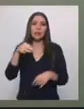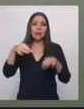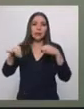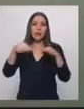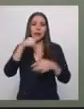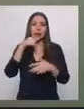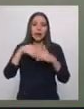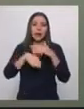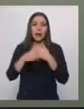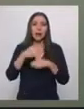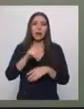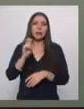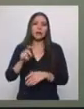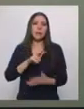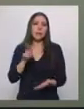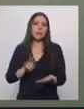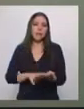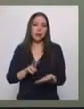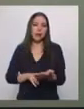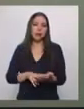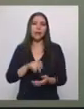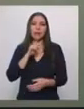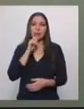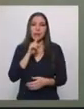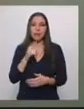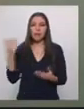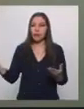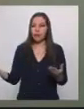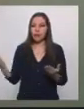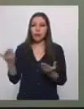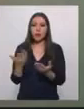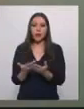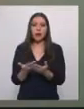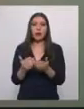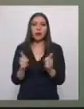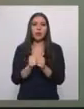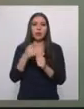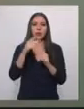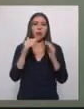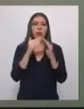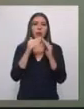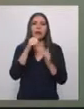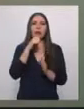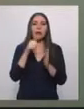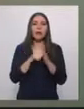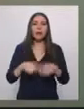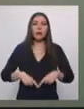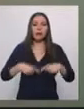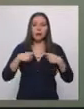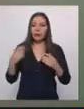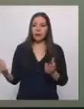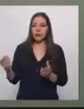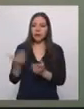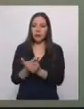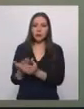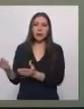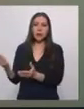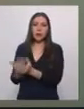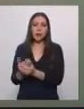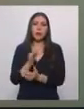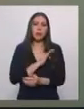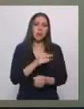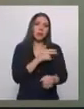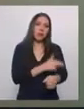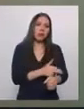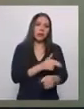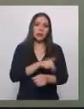todo que les puede ayudar como un comprobante de domicilio también para algunos trámites que ustedes quieran en algún momento realizar. Es importante que vengan estas cadenas